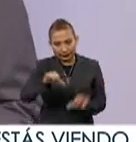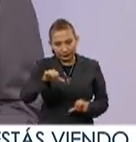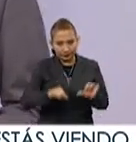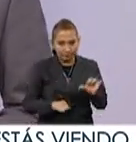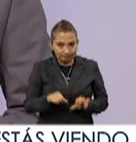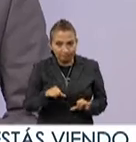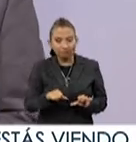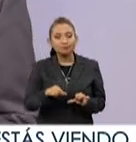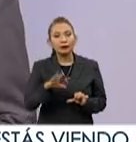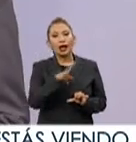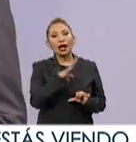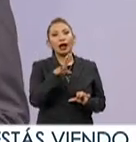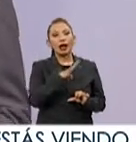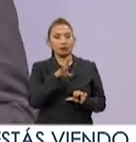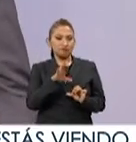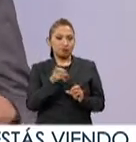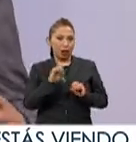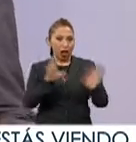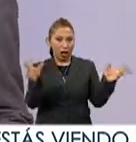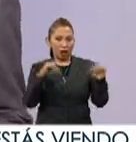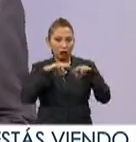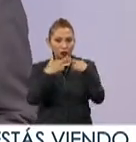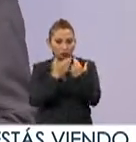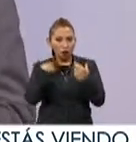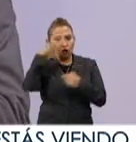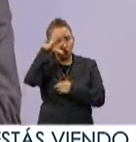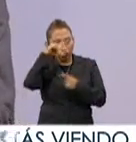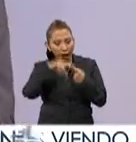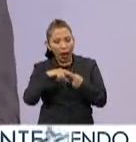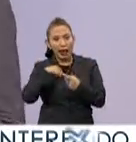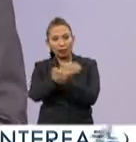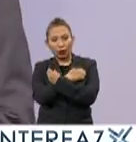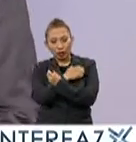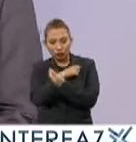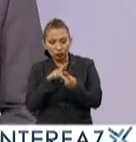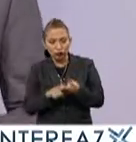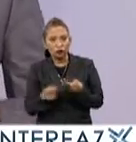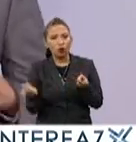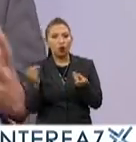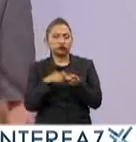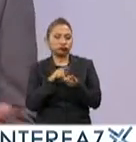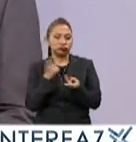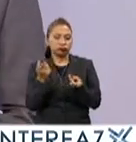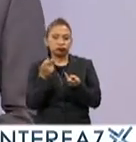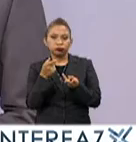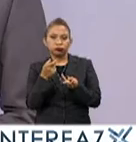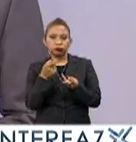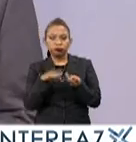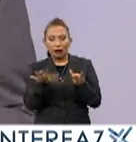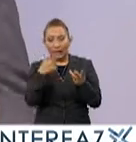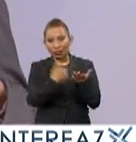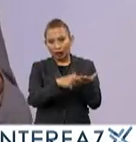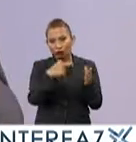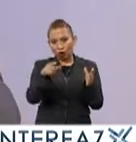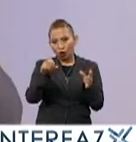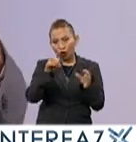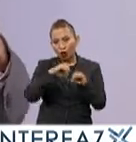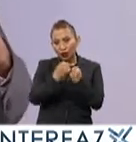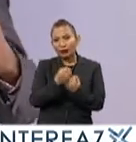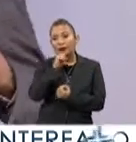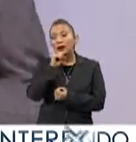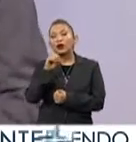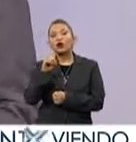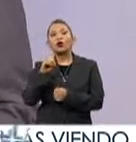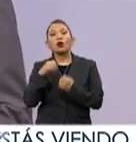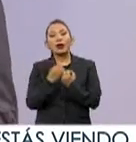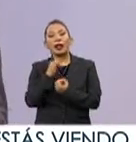actividades. Hay, por supuesto, encuentros culturales, encuentros educativos. En todos estos organismos también está la